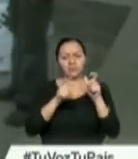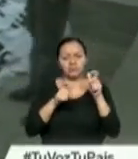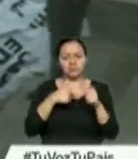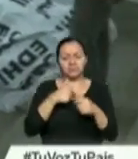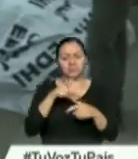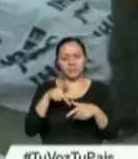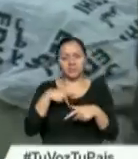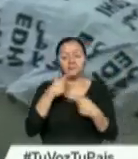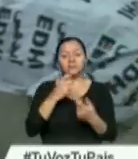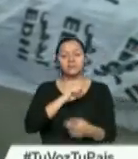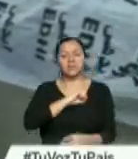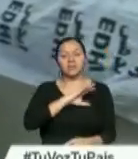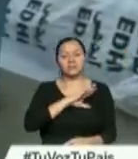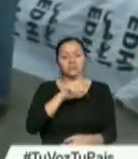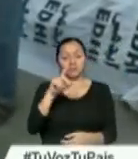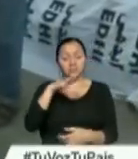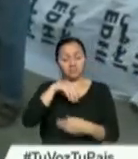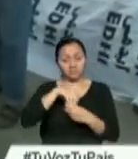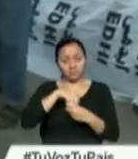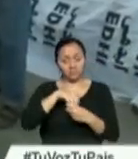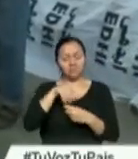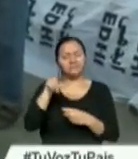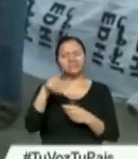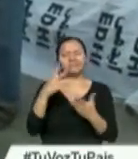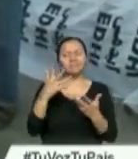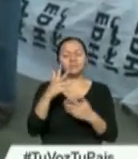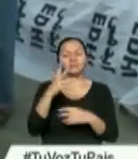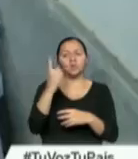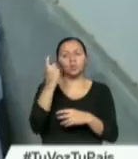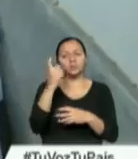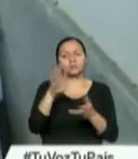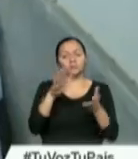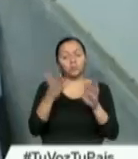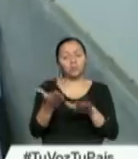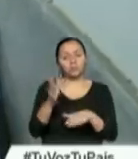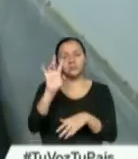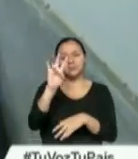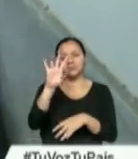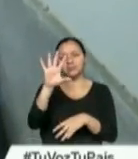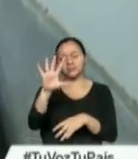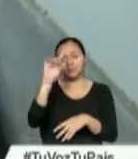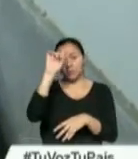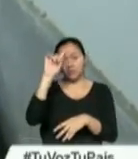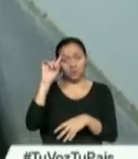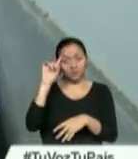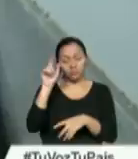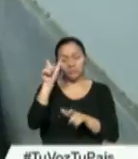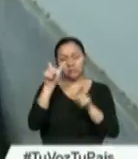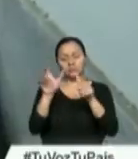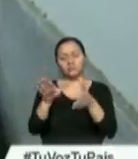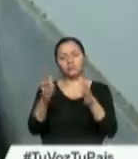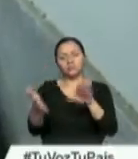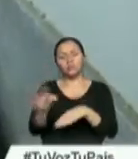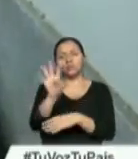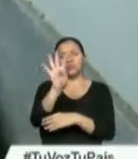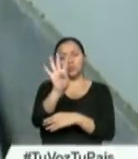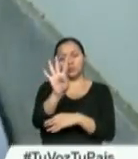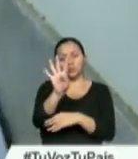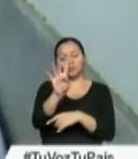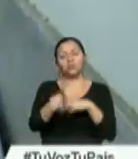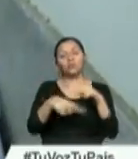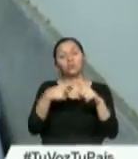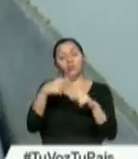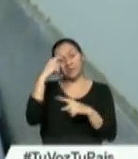11 muertos y 75 heridos. Según fuentes médicas, entre los fallecidos figuran 4 mujeres y entre los